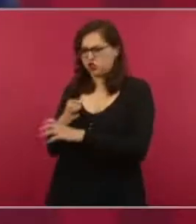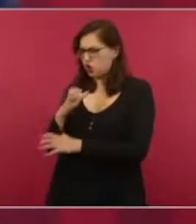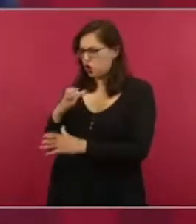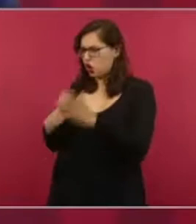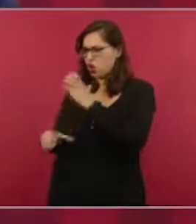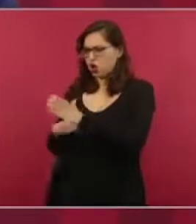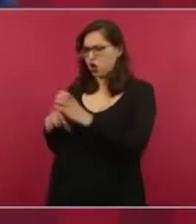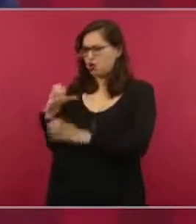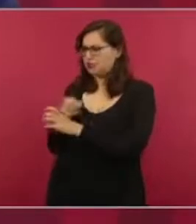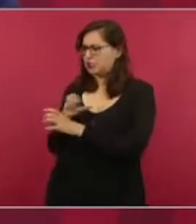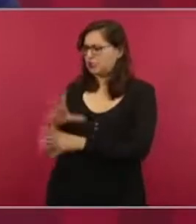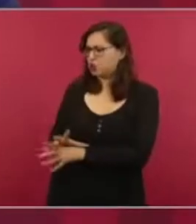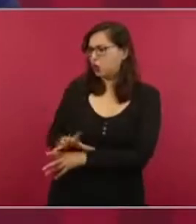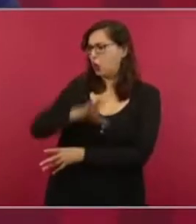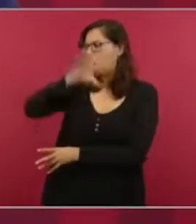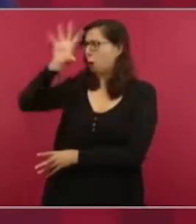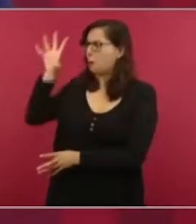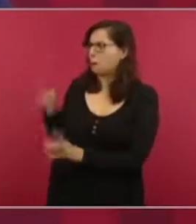Si aceptara,